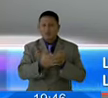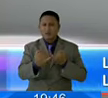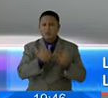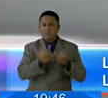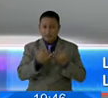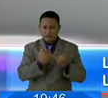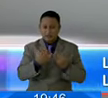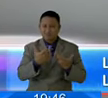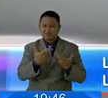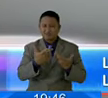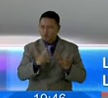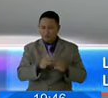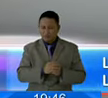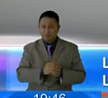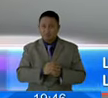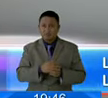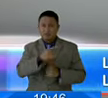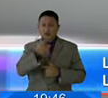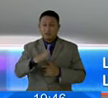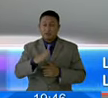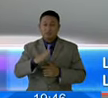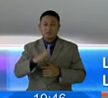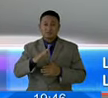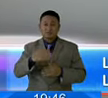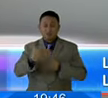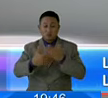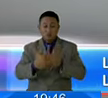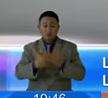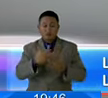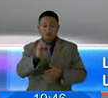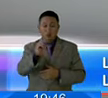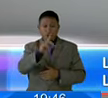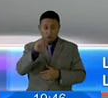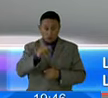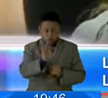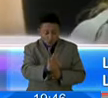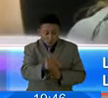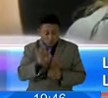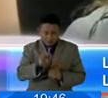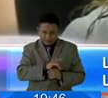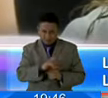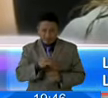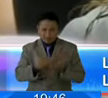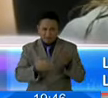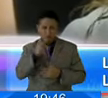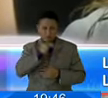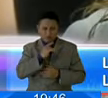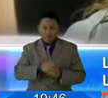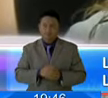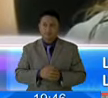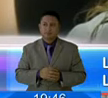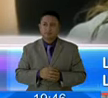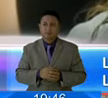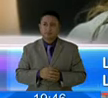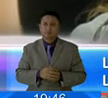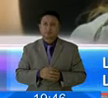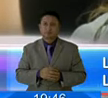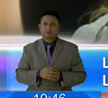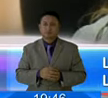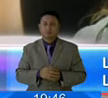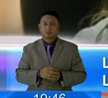y otros, para evitar así contaminación cruzada cuando se recolectan los ovocitos. Bueno, la criopreservación de